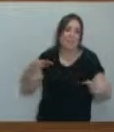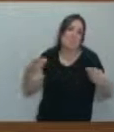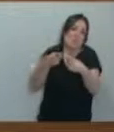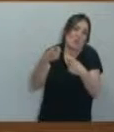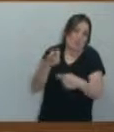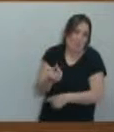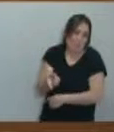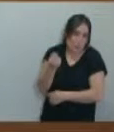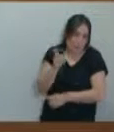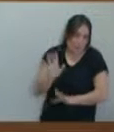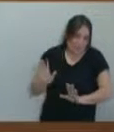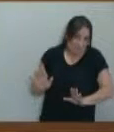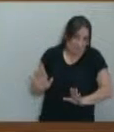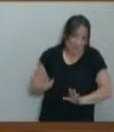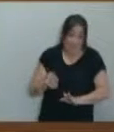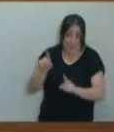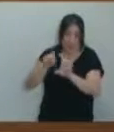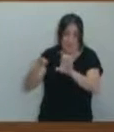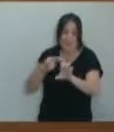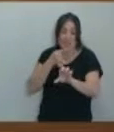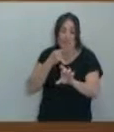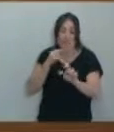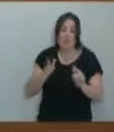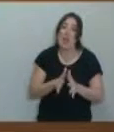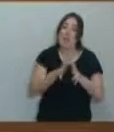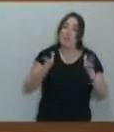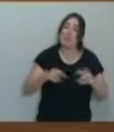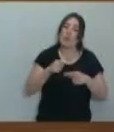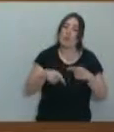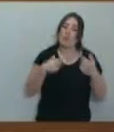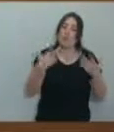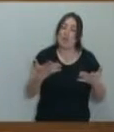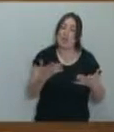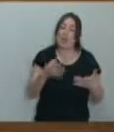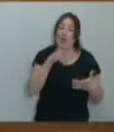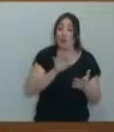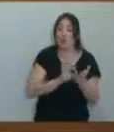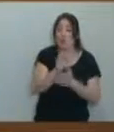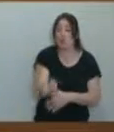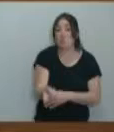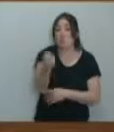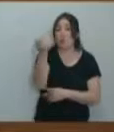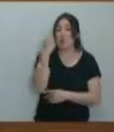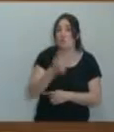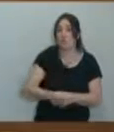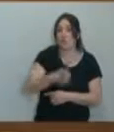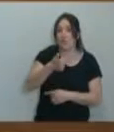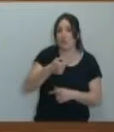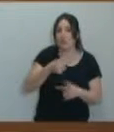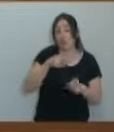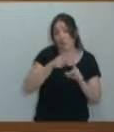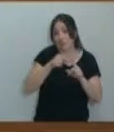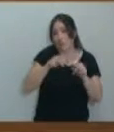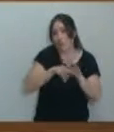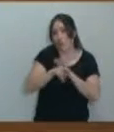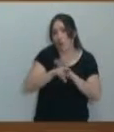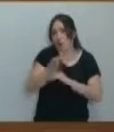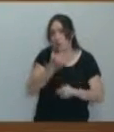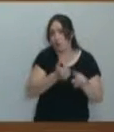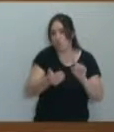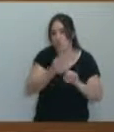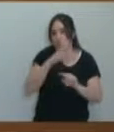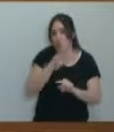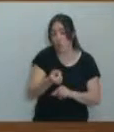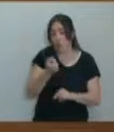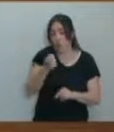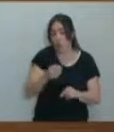Musel. Dicen, la ampliación ha hecho que se encarezcan los servicios portuarios para obtener recursos para pagarla. Eso lo estamos sufriendo ya y se puede